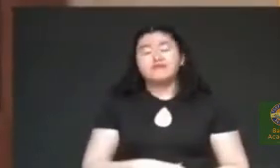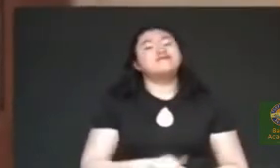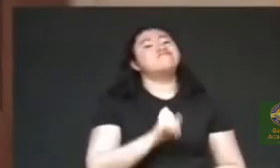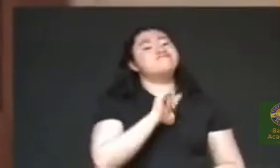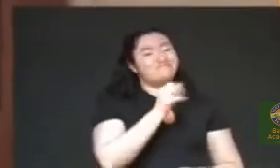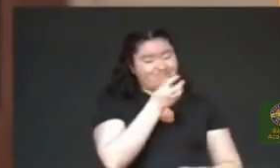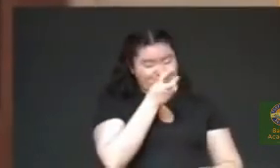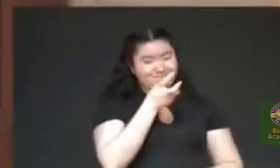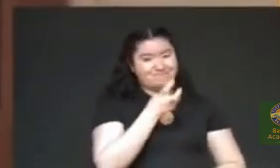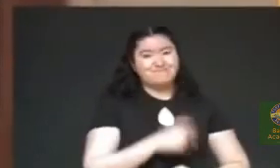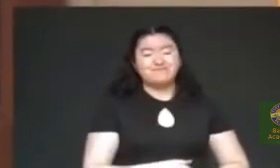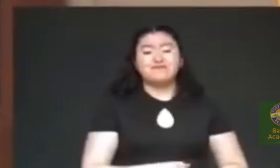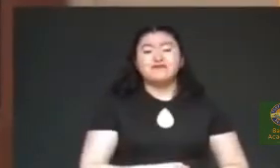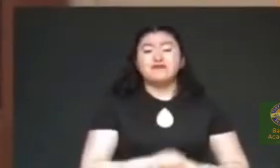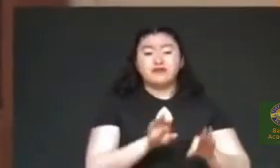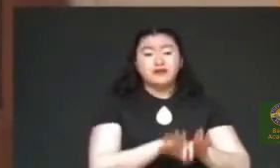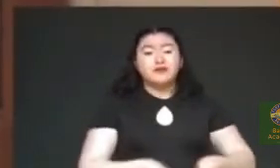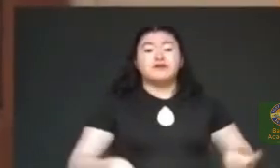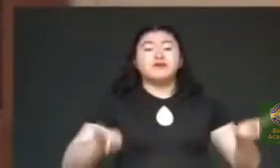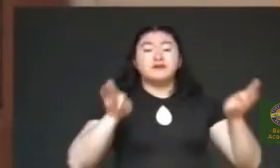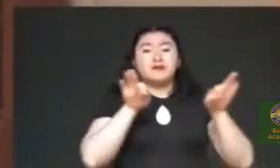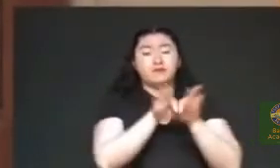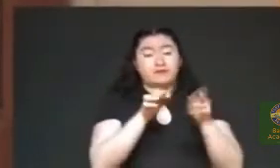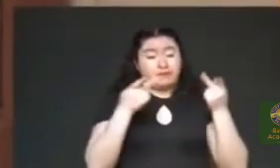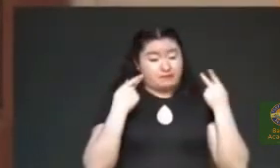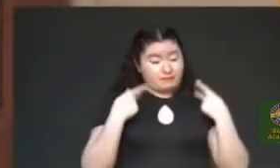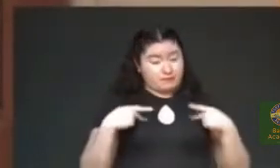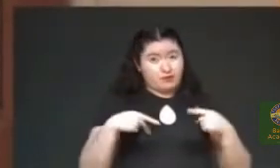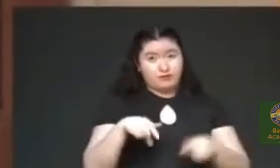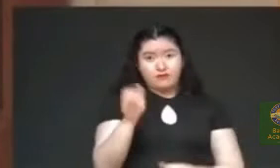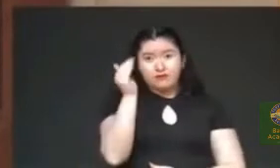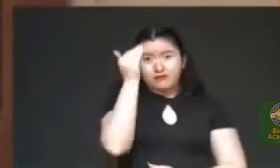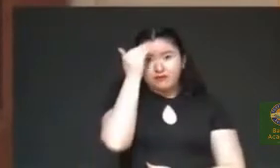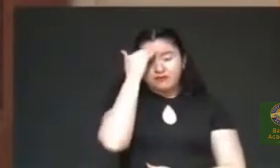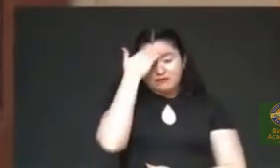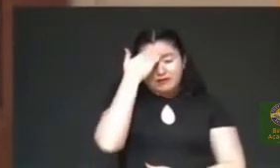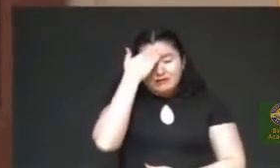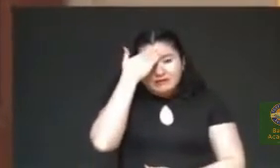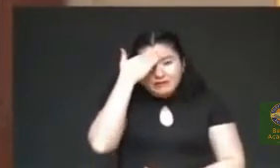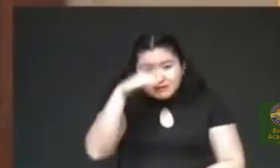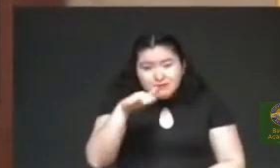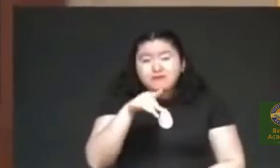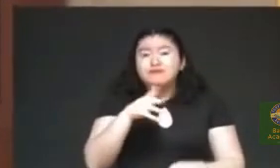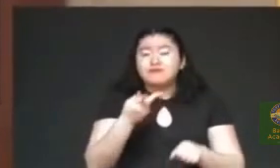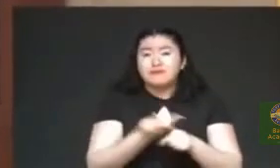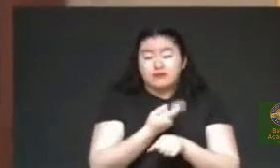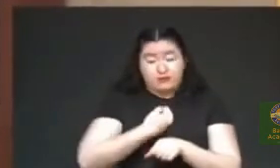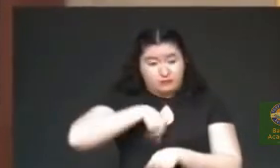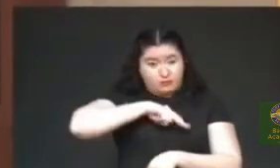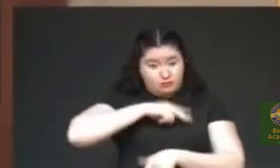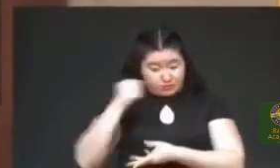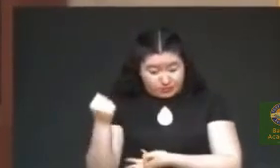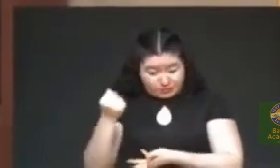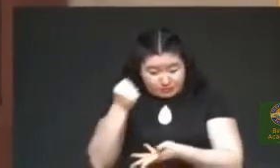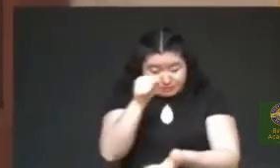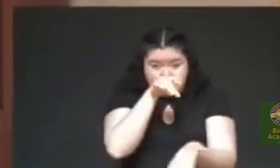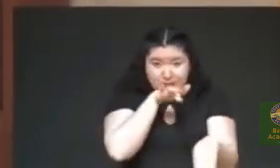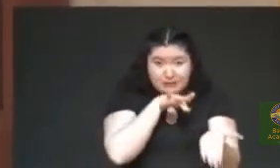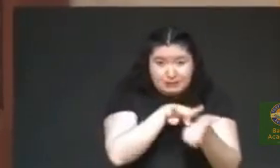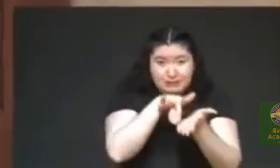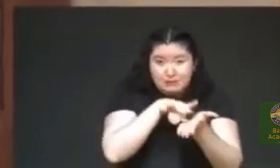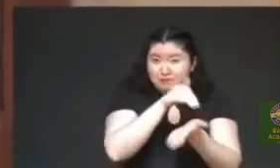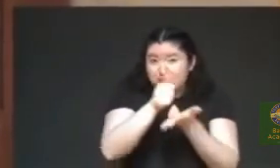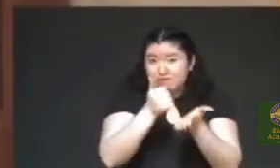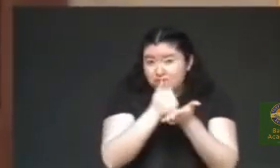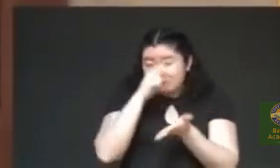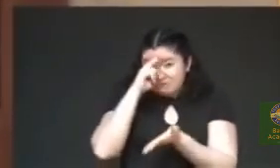muy importante que conozca la ciudadanía. Es una inversión histórica la que hemos hecho en las escuelas públicas de la ciudad. Esto es nada más la inversión